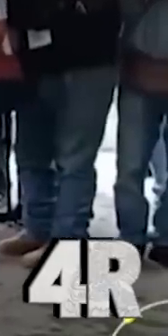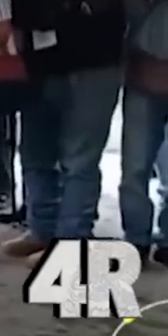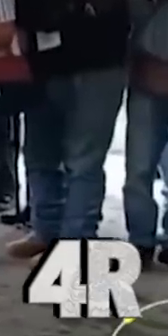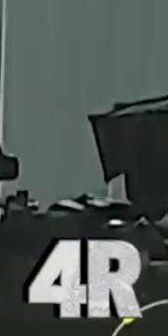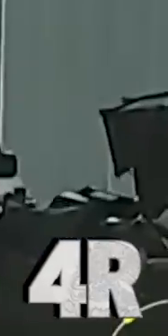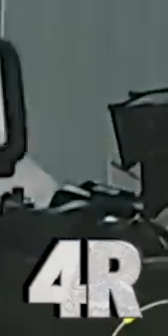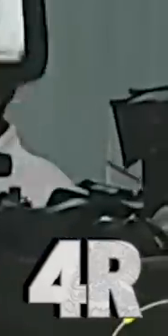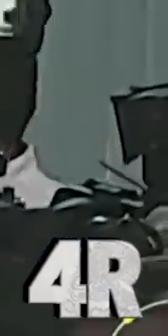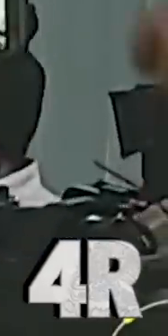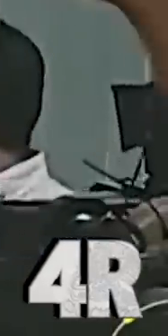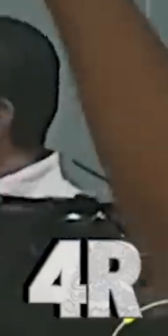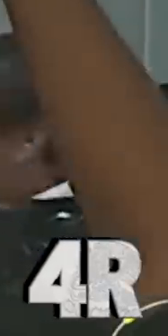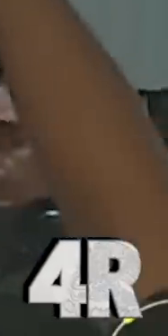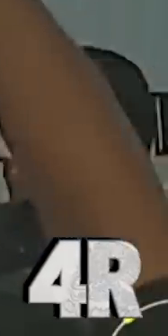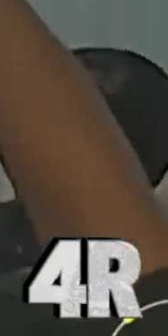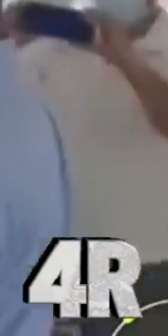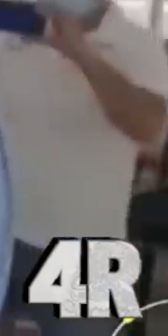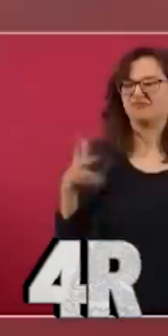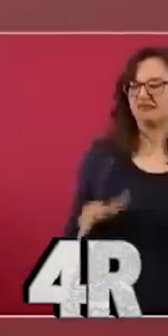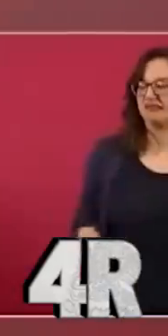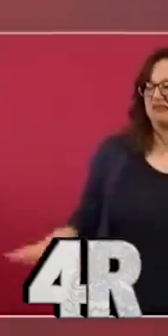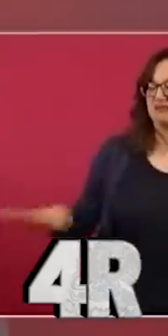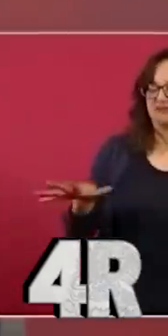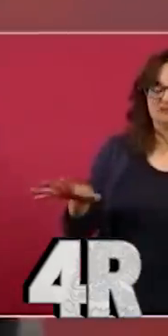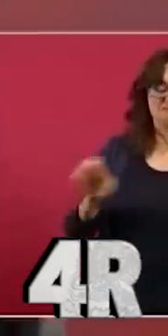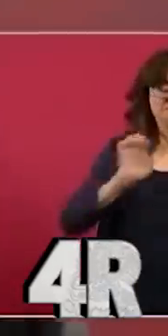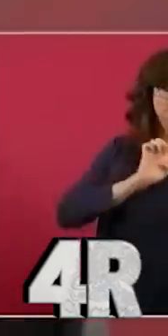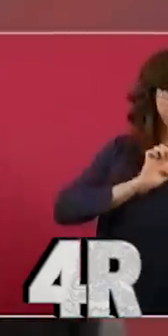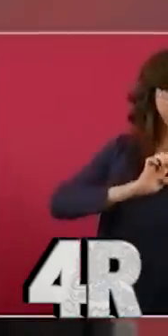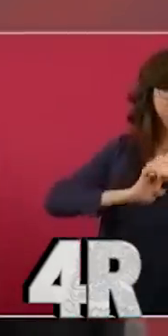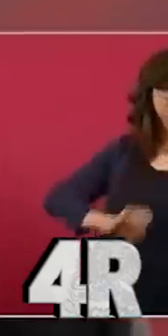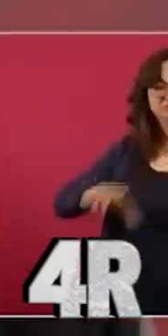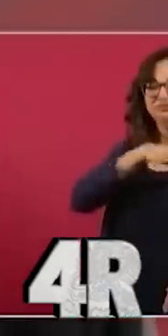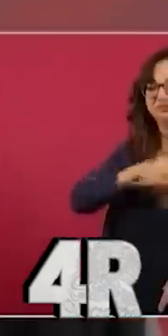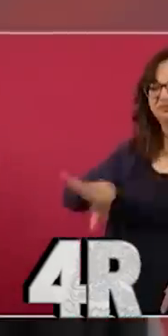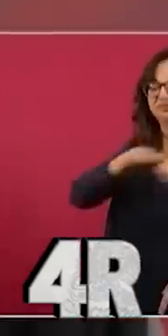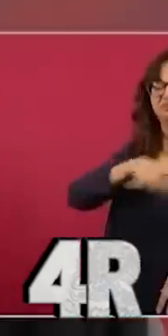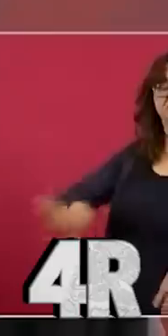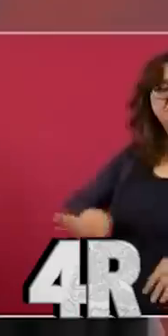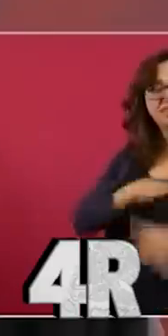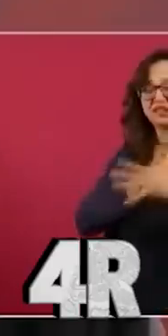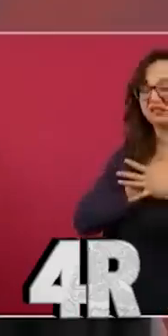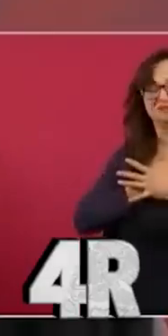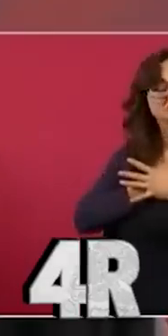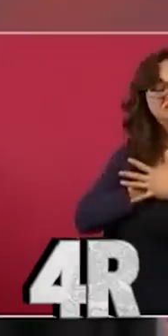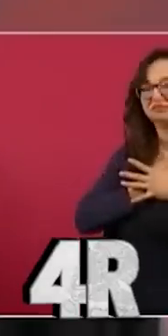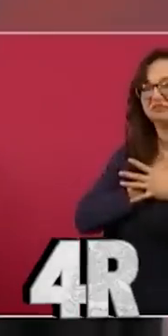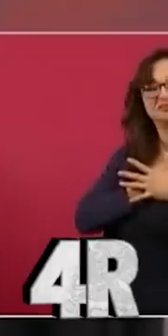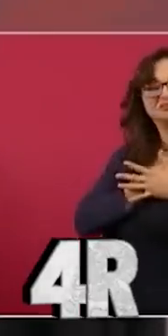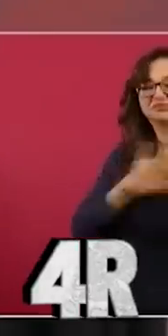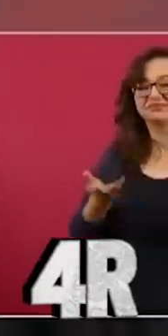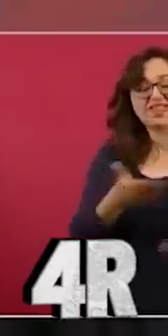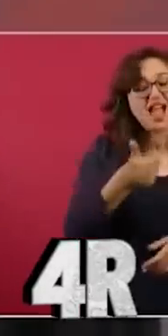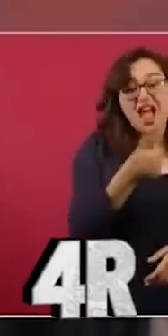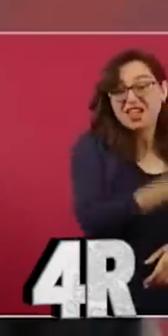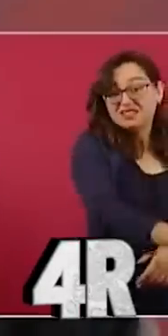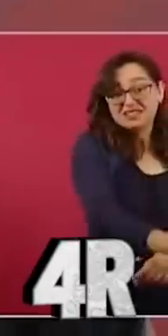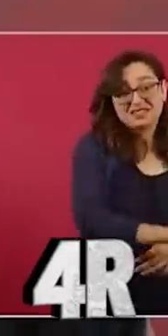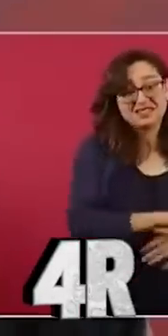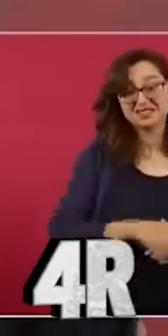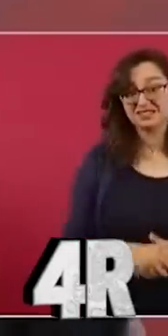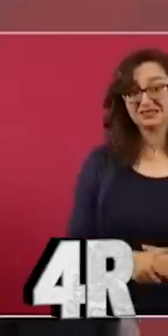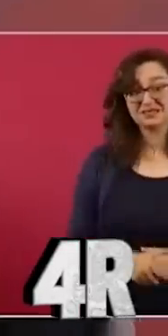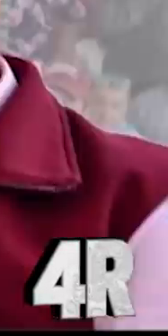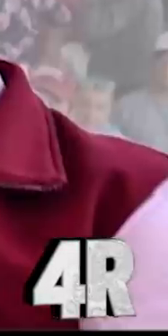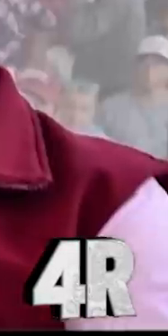estado de tamaulipas estaría siendo el gobernador de ese estado sacando por completo al narco gobernador cabeza de vaca